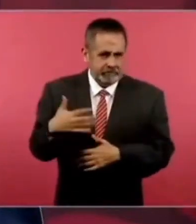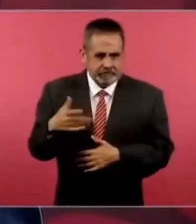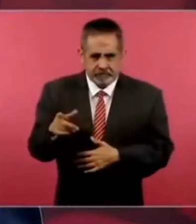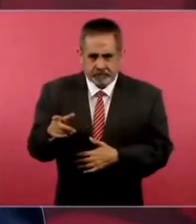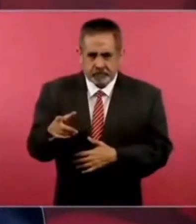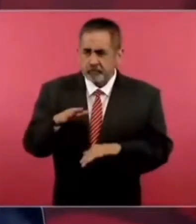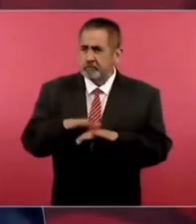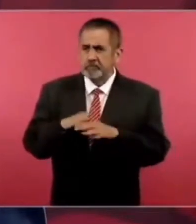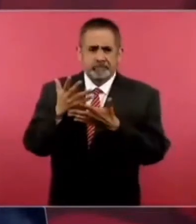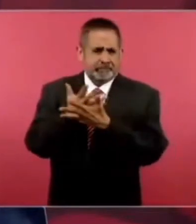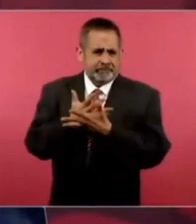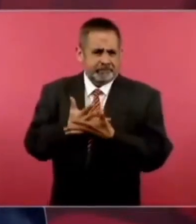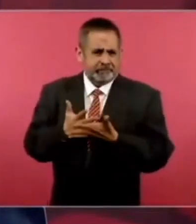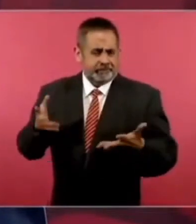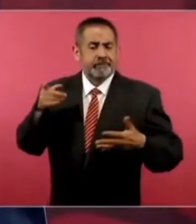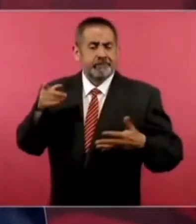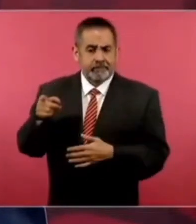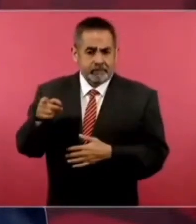muy grande.